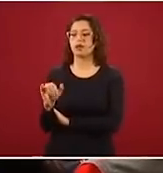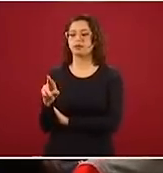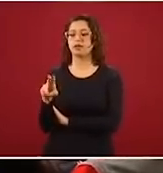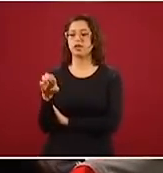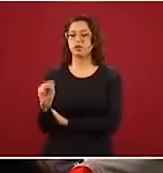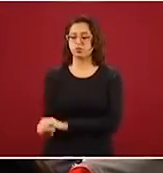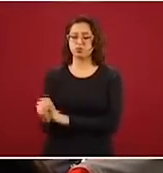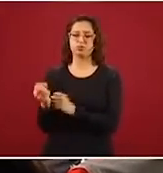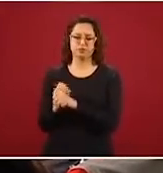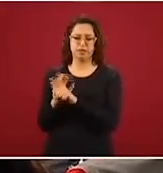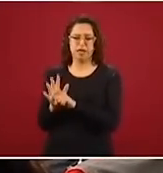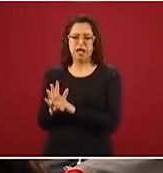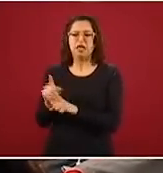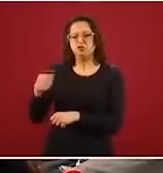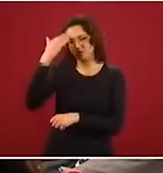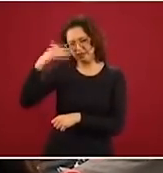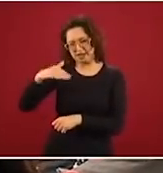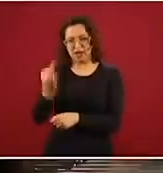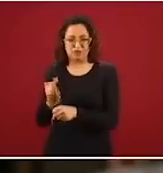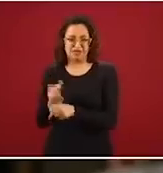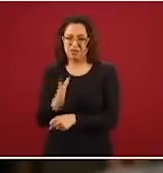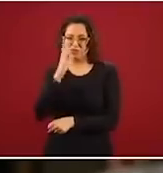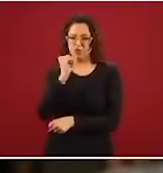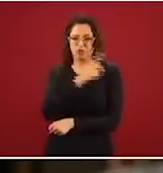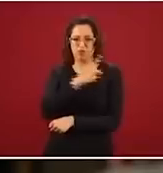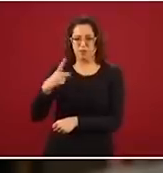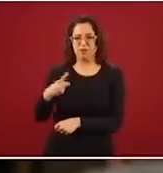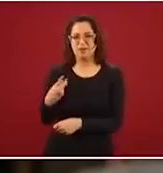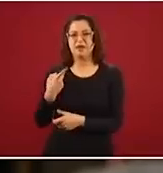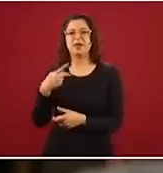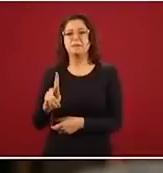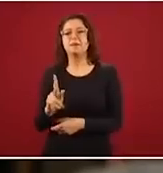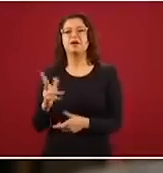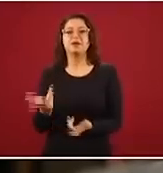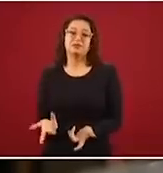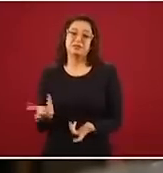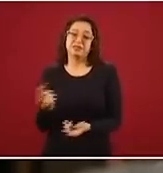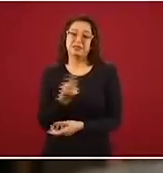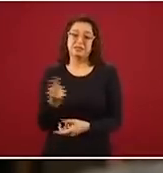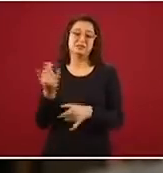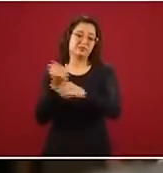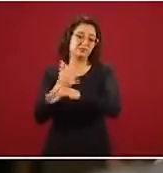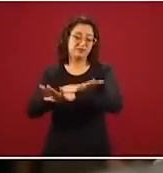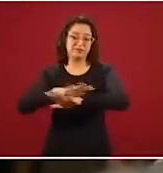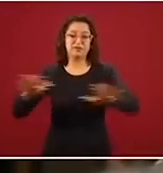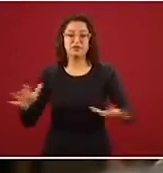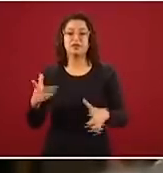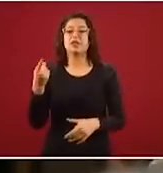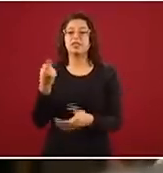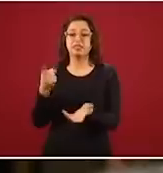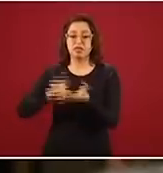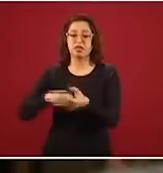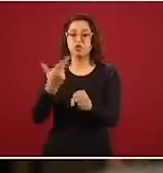no hemos tenido la respuesta directa y concreta. Es una nota totalmente informativa acerca de los